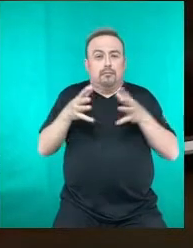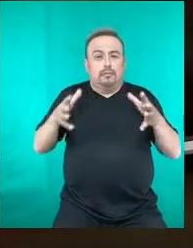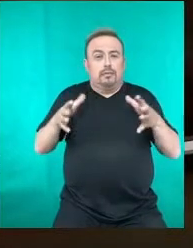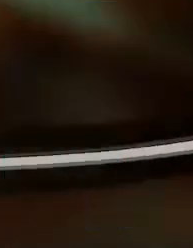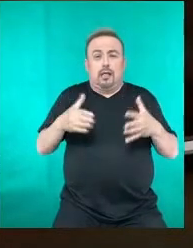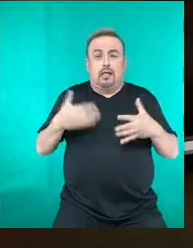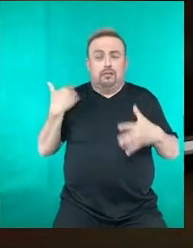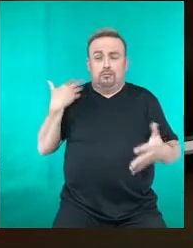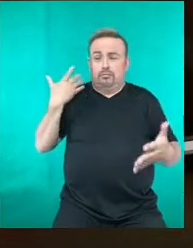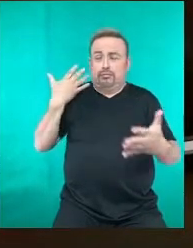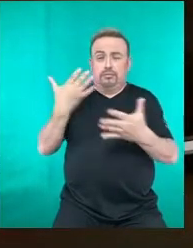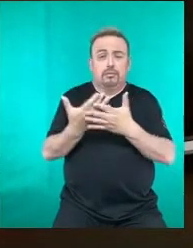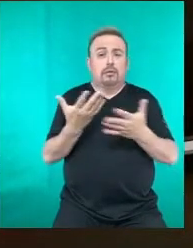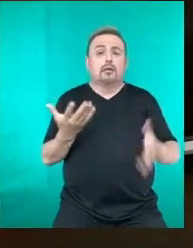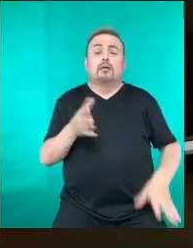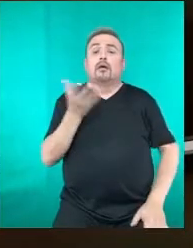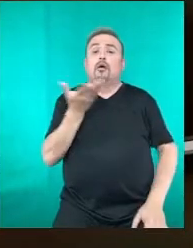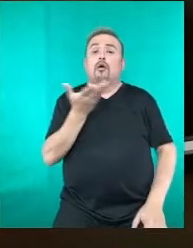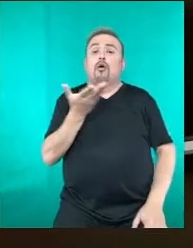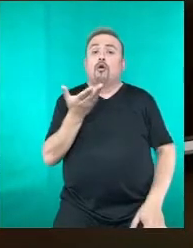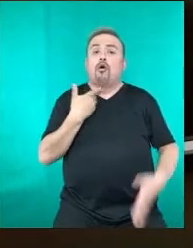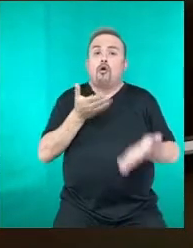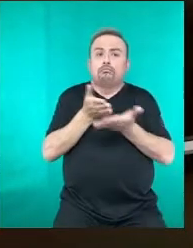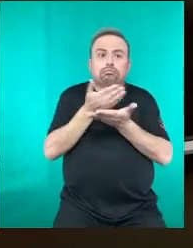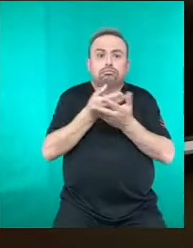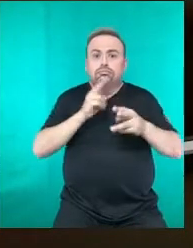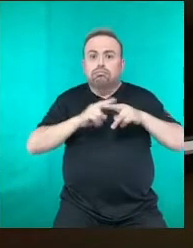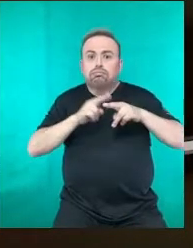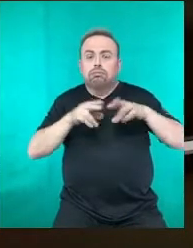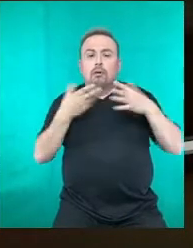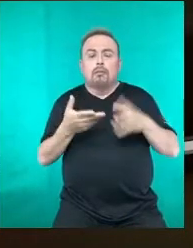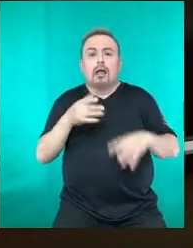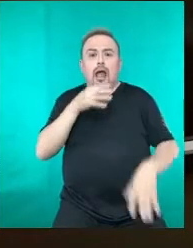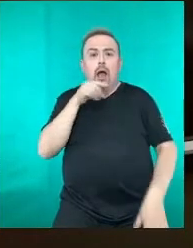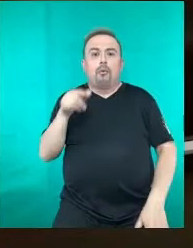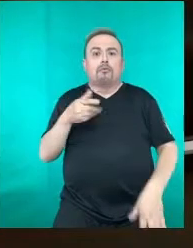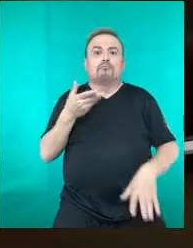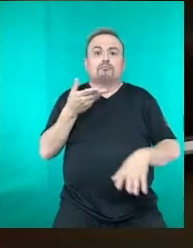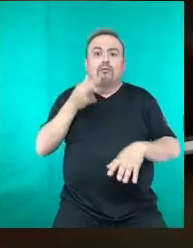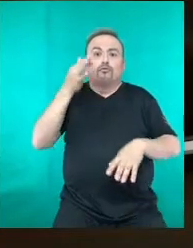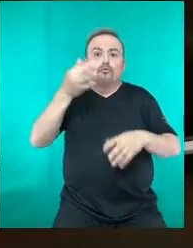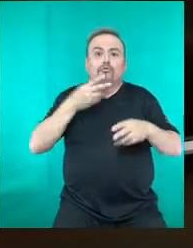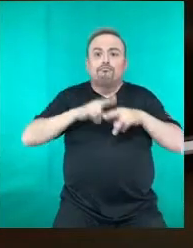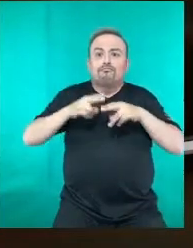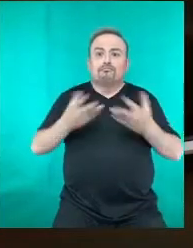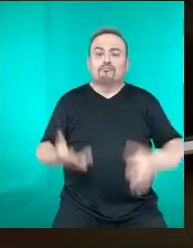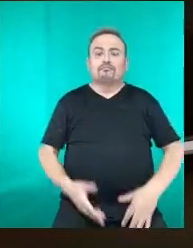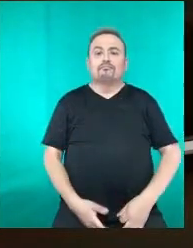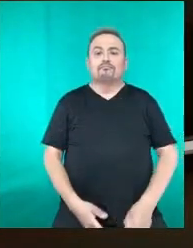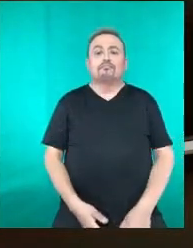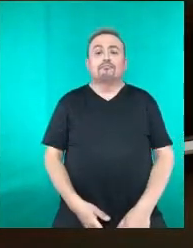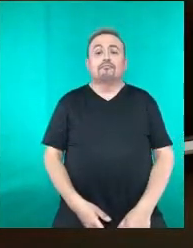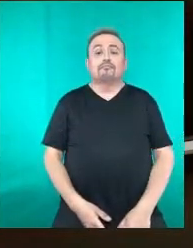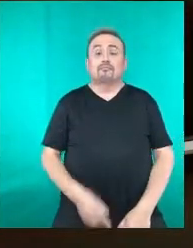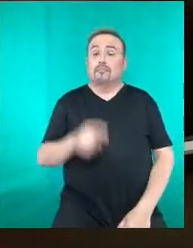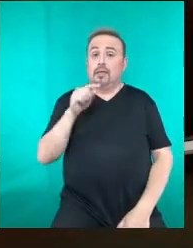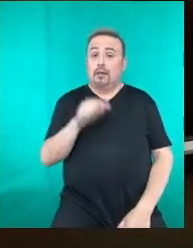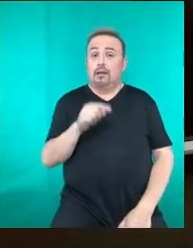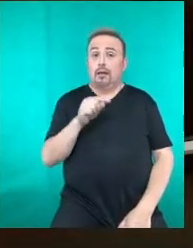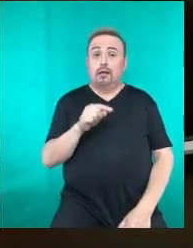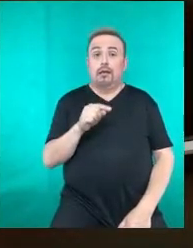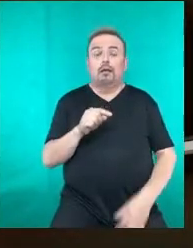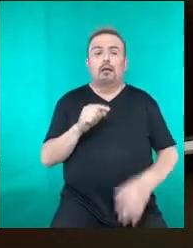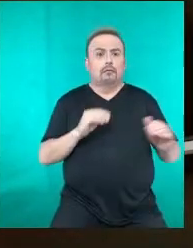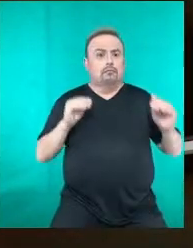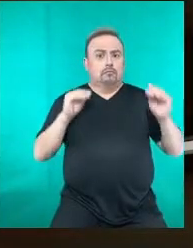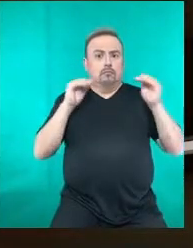históricamente. El punto es cómo nos organizamos para tener esa agua disponible. Y en ese sentido, cuando hay estándares, como fue